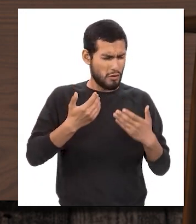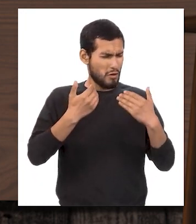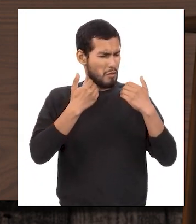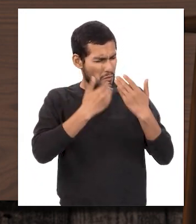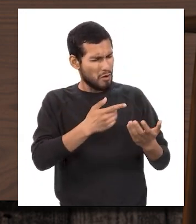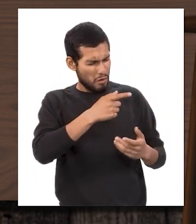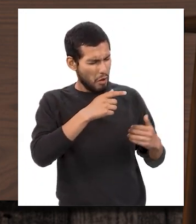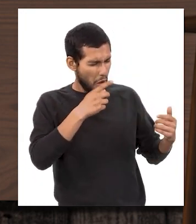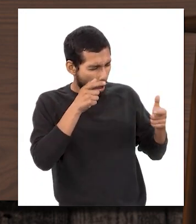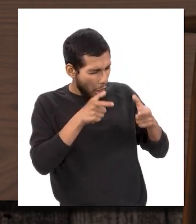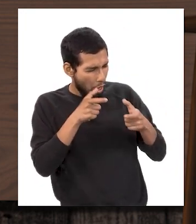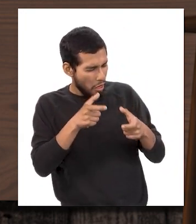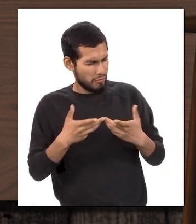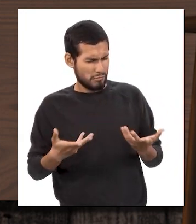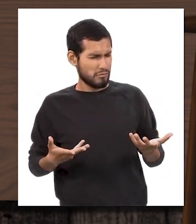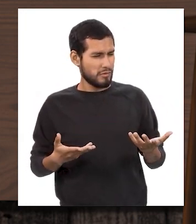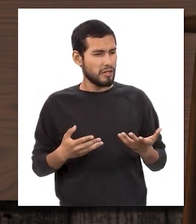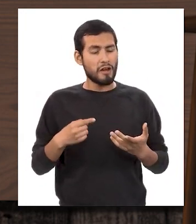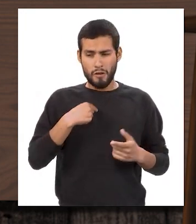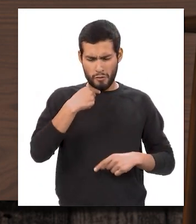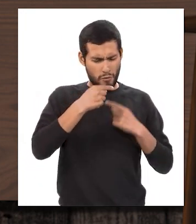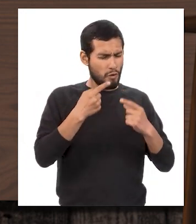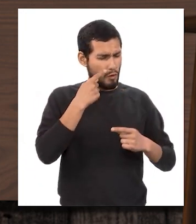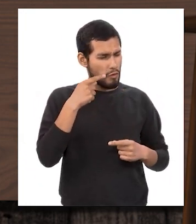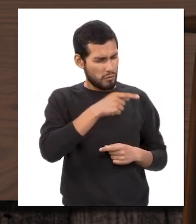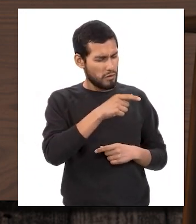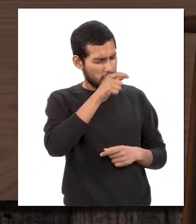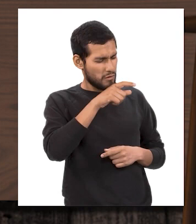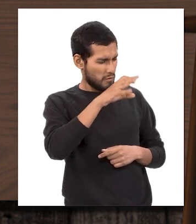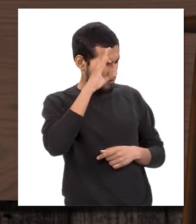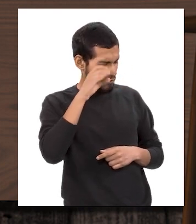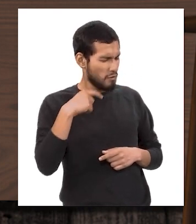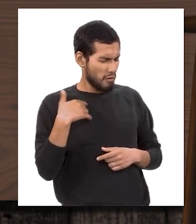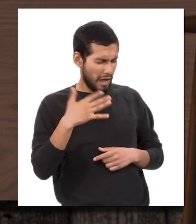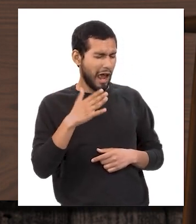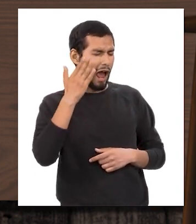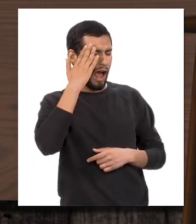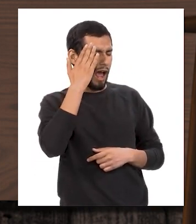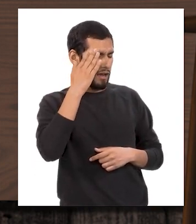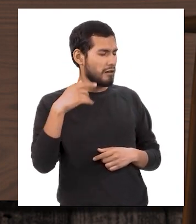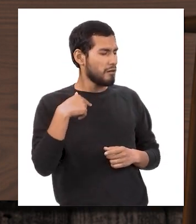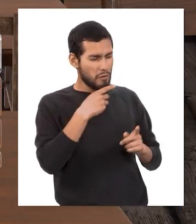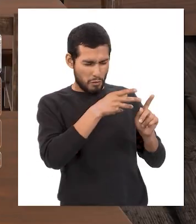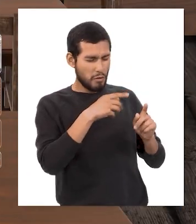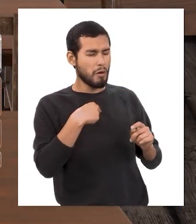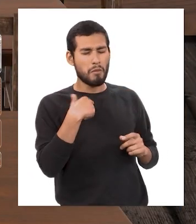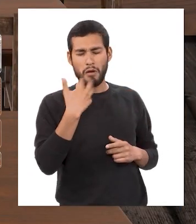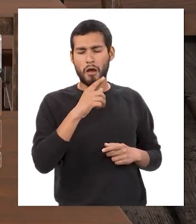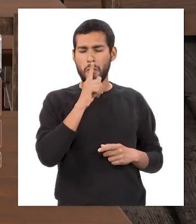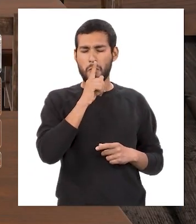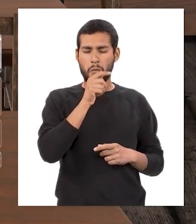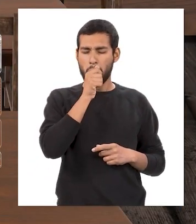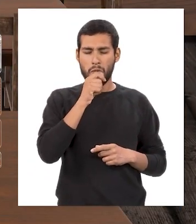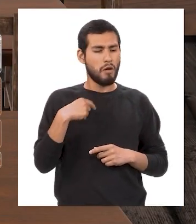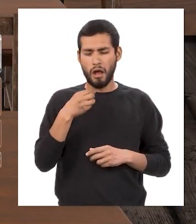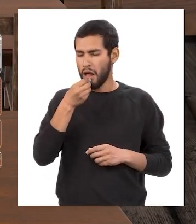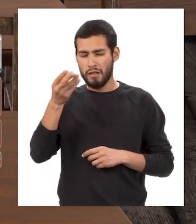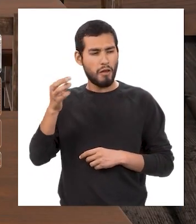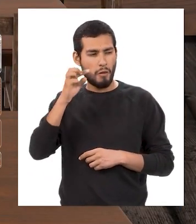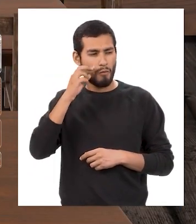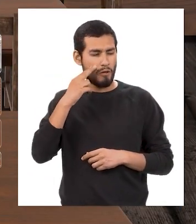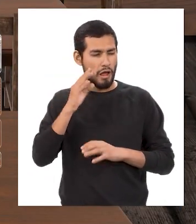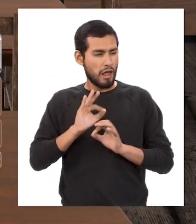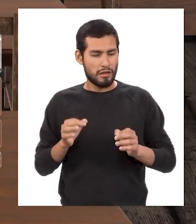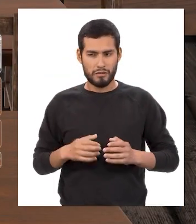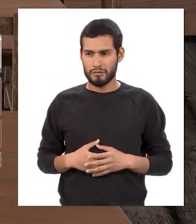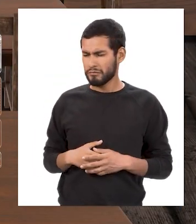altamente humillante. Si bien es cierto que conozco su identidad desde hace algún tiempo, me he guardado muy bien en revelarlo a Mr.